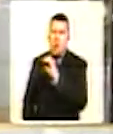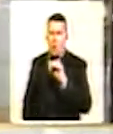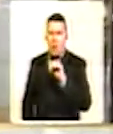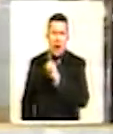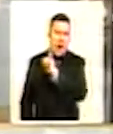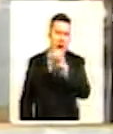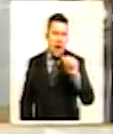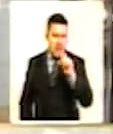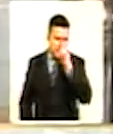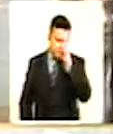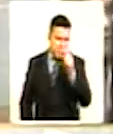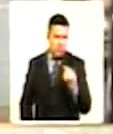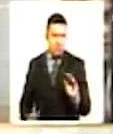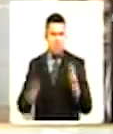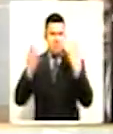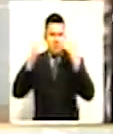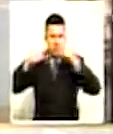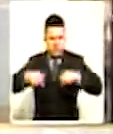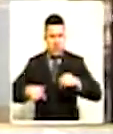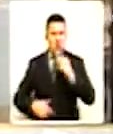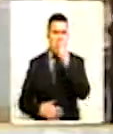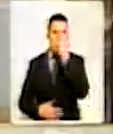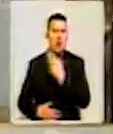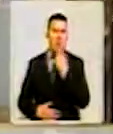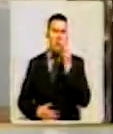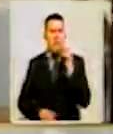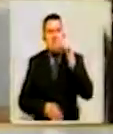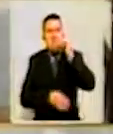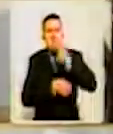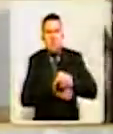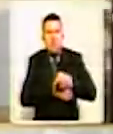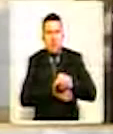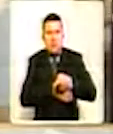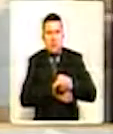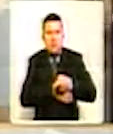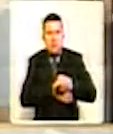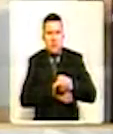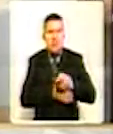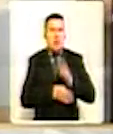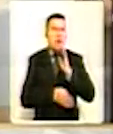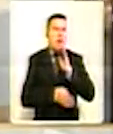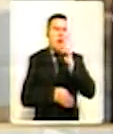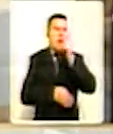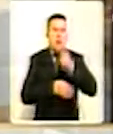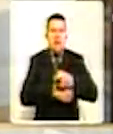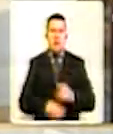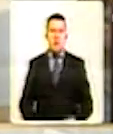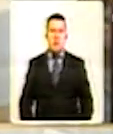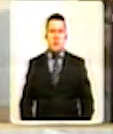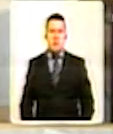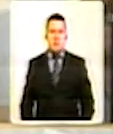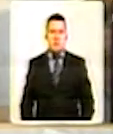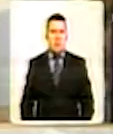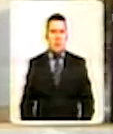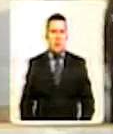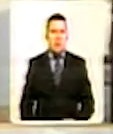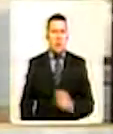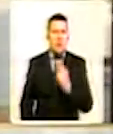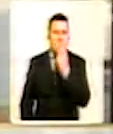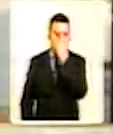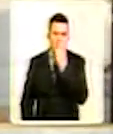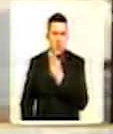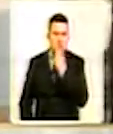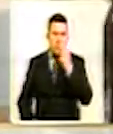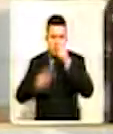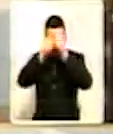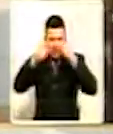y senadores, una ceremonia de compromiso con un mandato. El mandato de cumplir